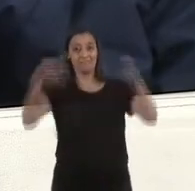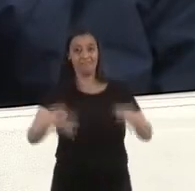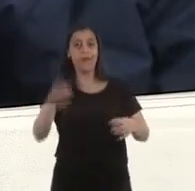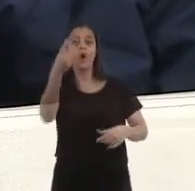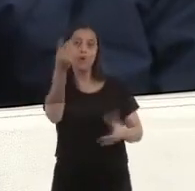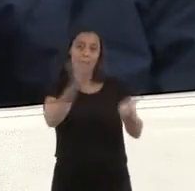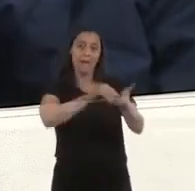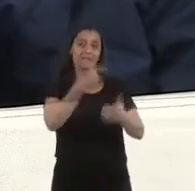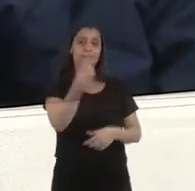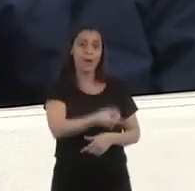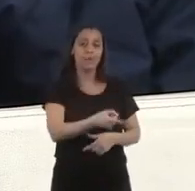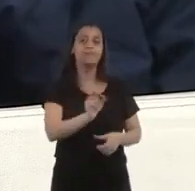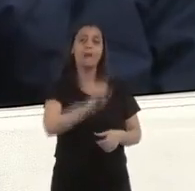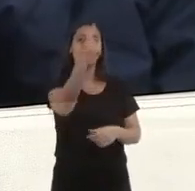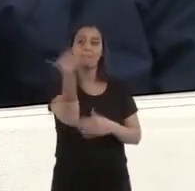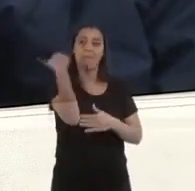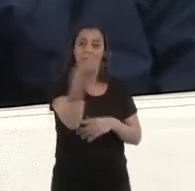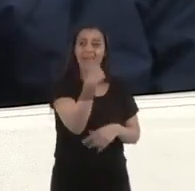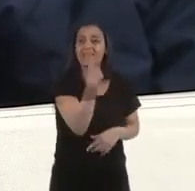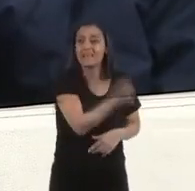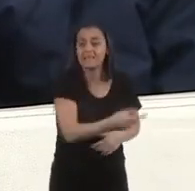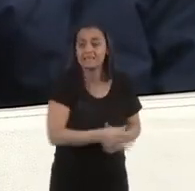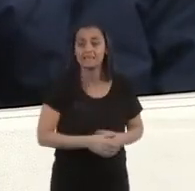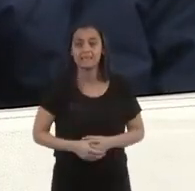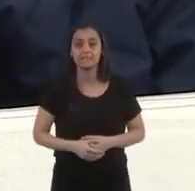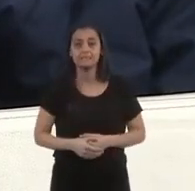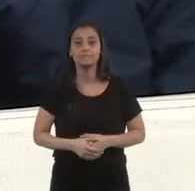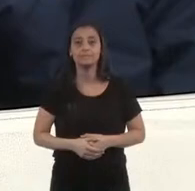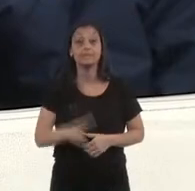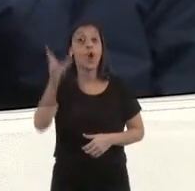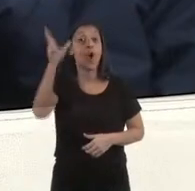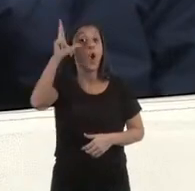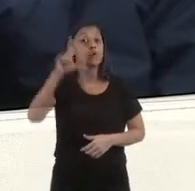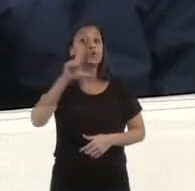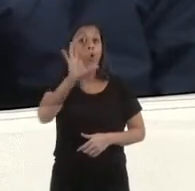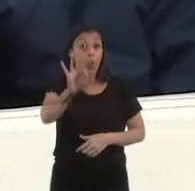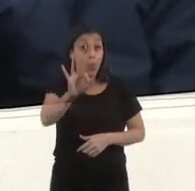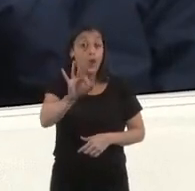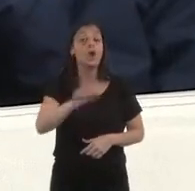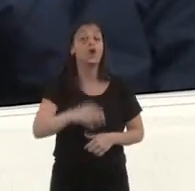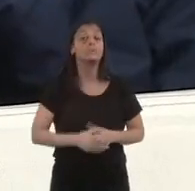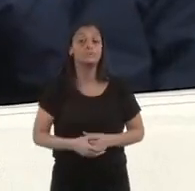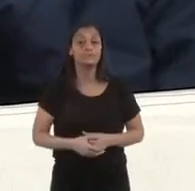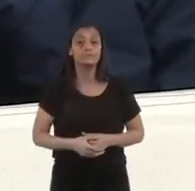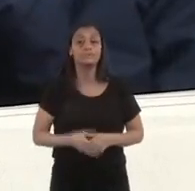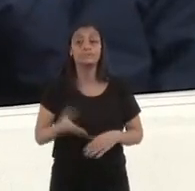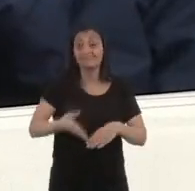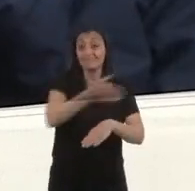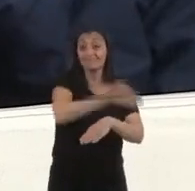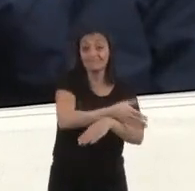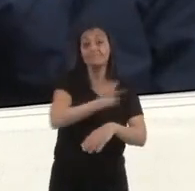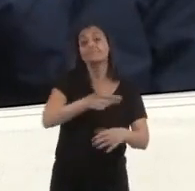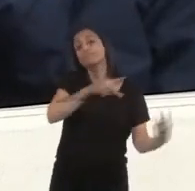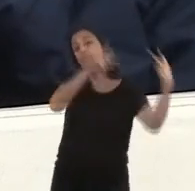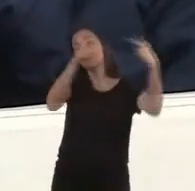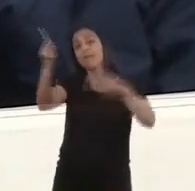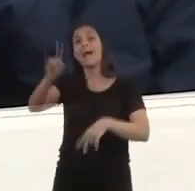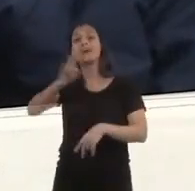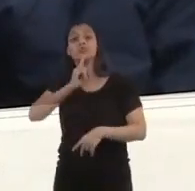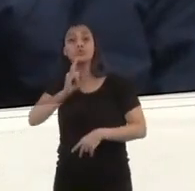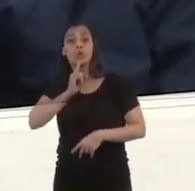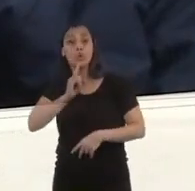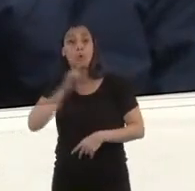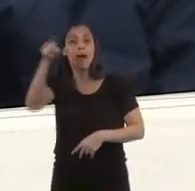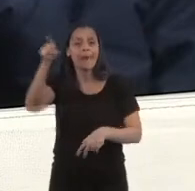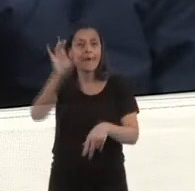en tu primera declaración, el 8 de julio la vigilia en Tucumán, ¿no se pega esto con la actividad